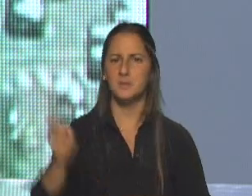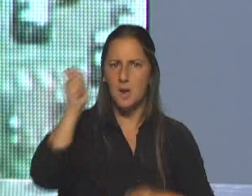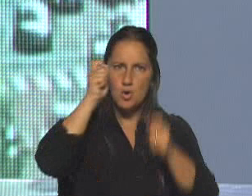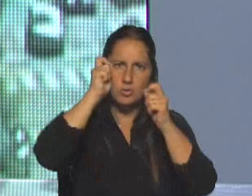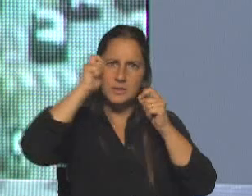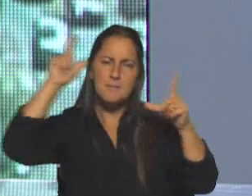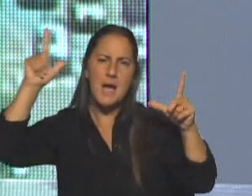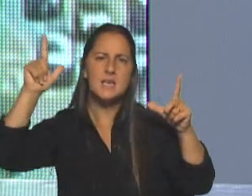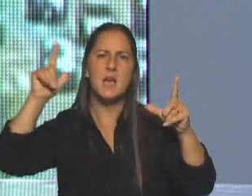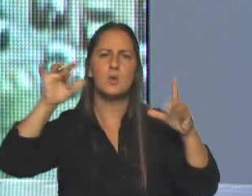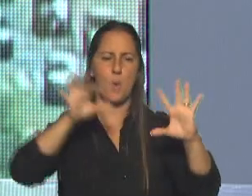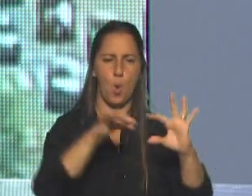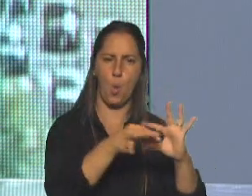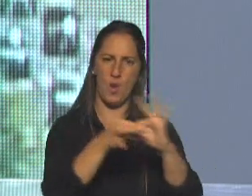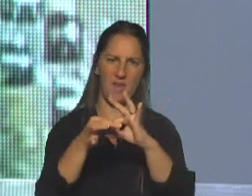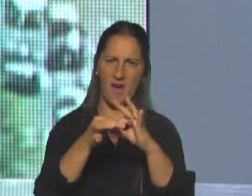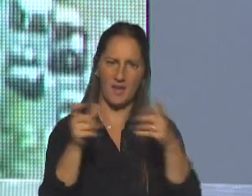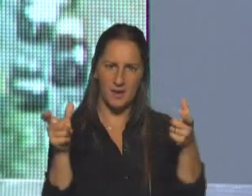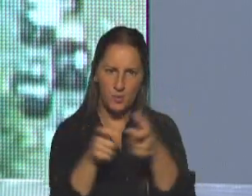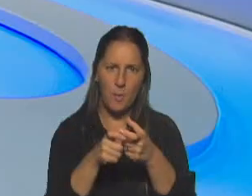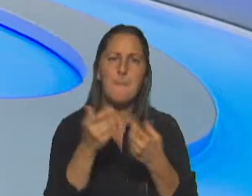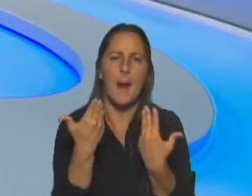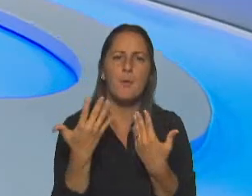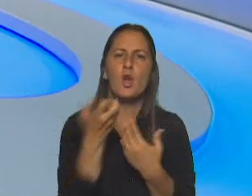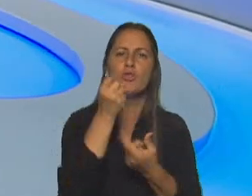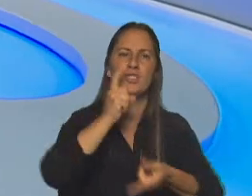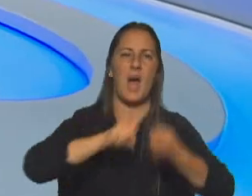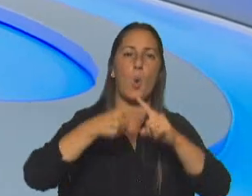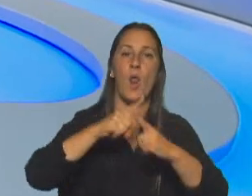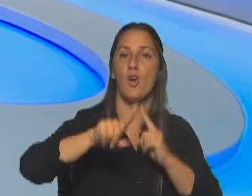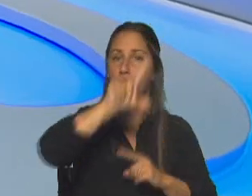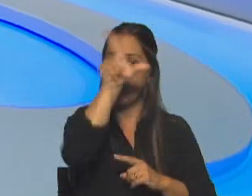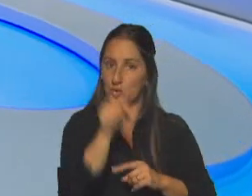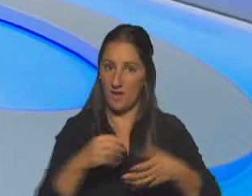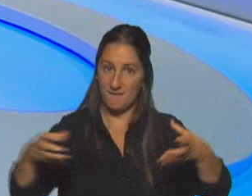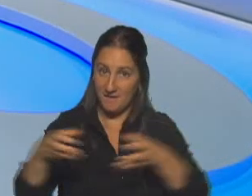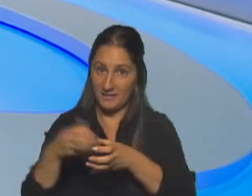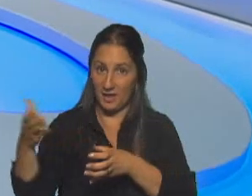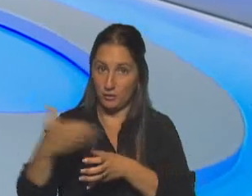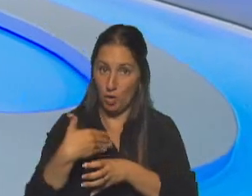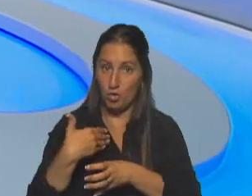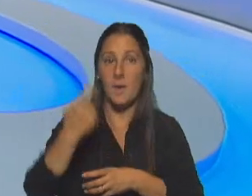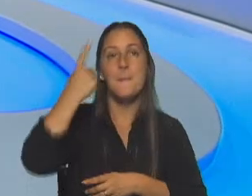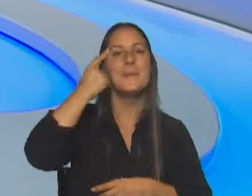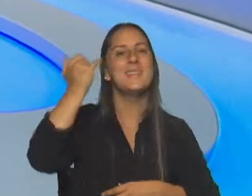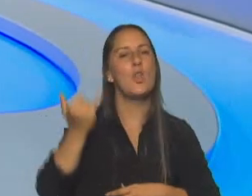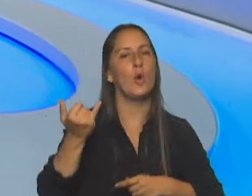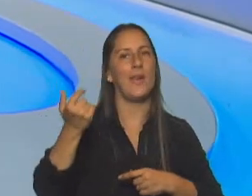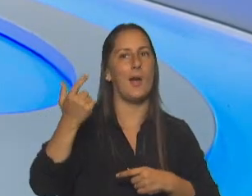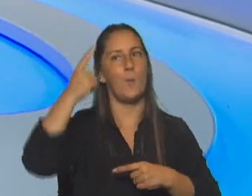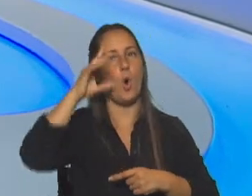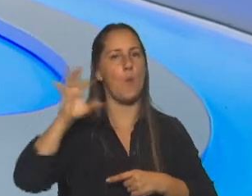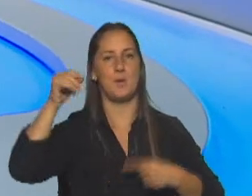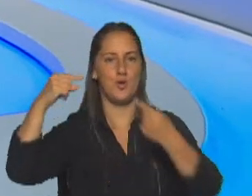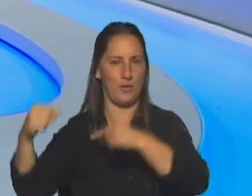o esa reunión para tratar de llegar a un acuerdo a nivel nacional en el frente de todos? Digo, teniendo en cuenta que hay algunas diferencias.